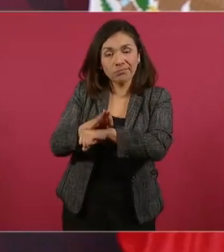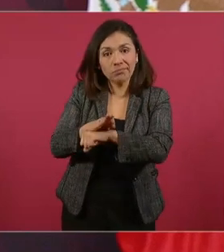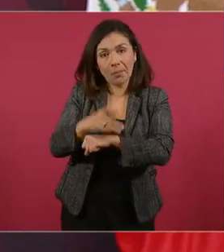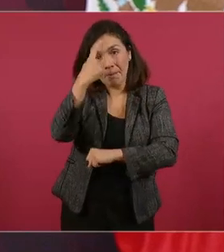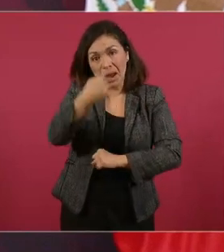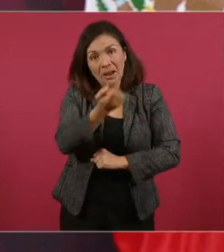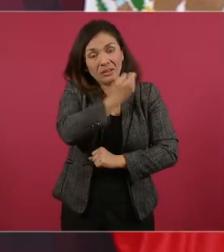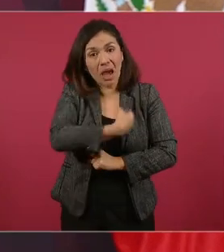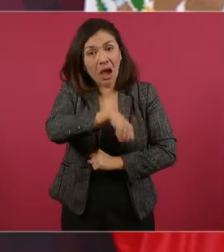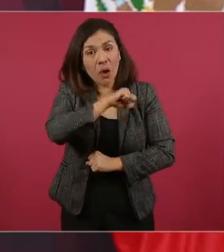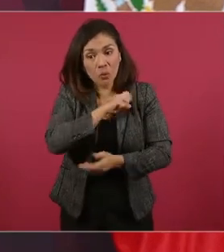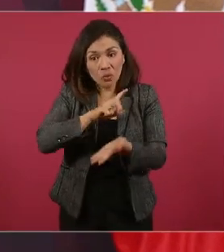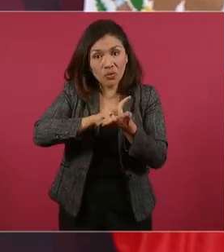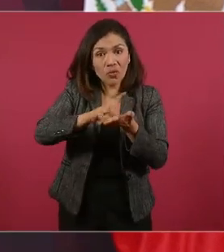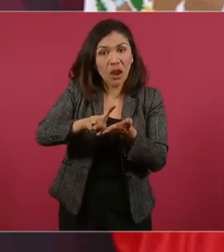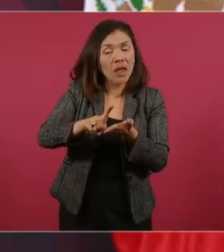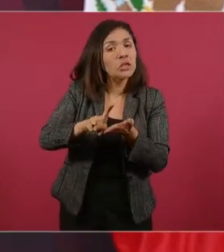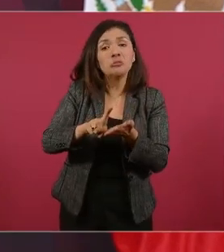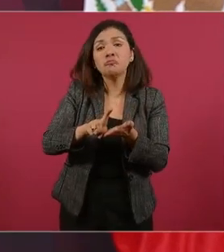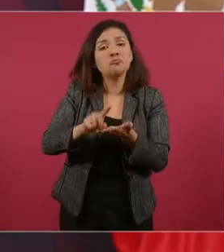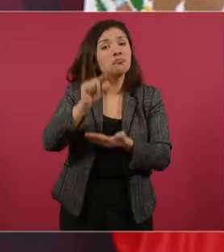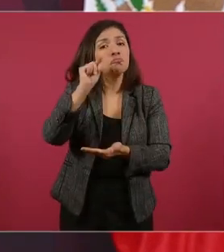el derecho a la salud.